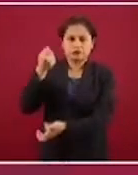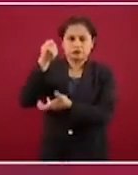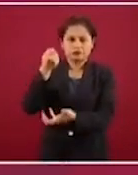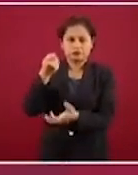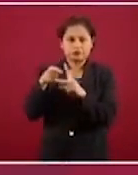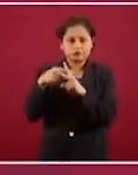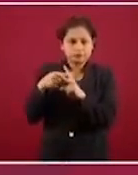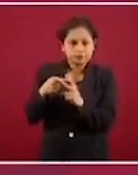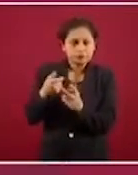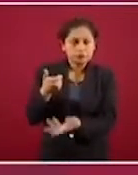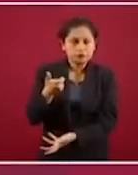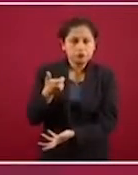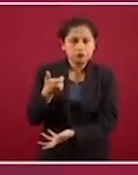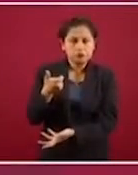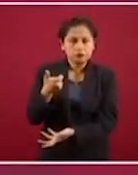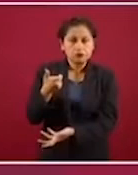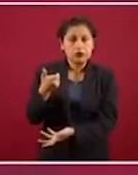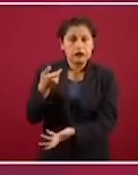hay dos grandes partidas.